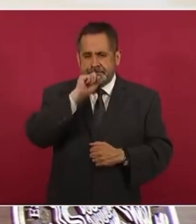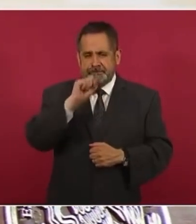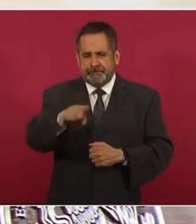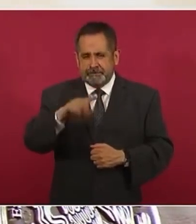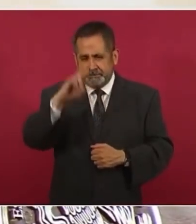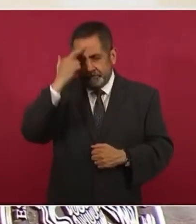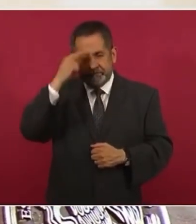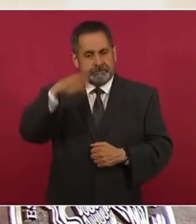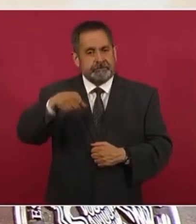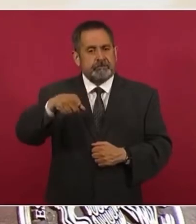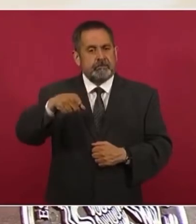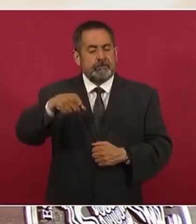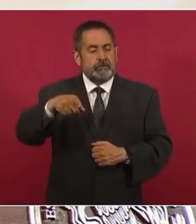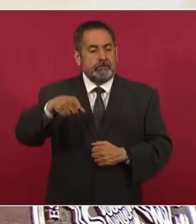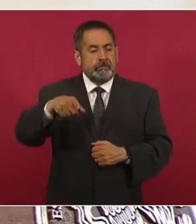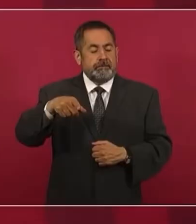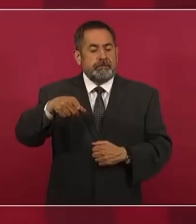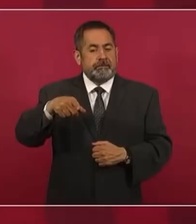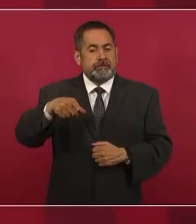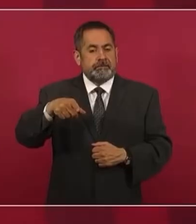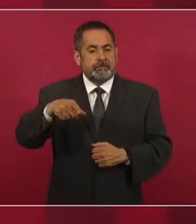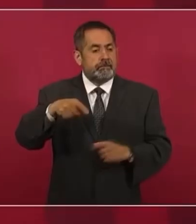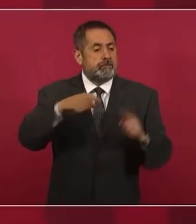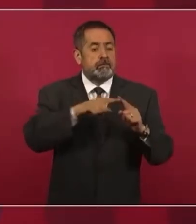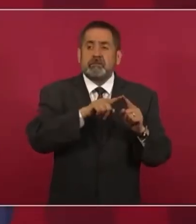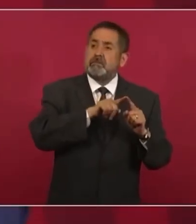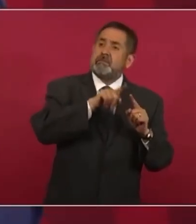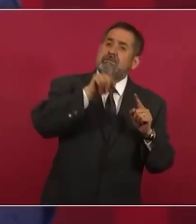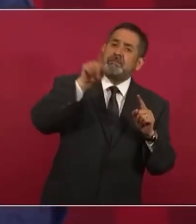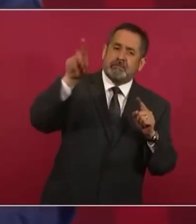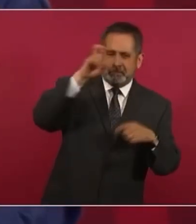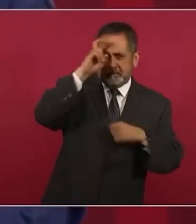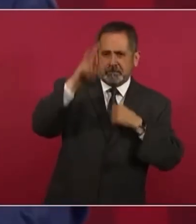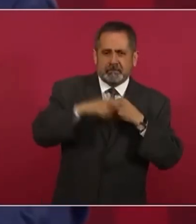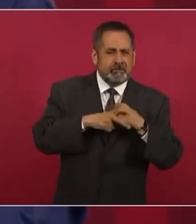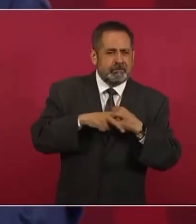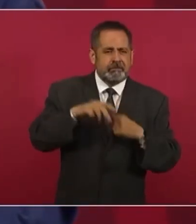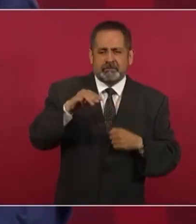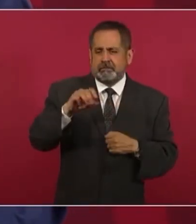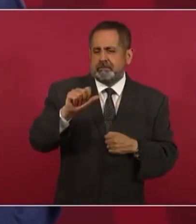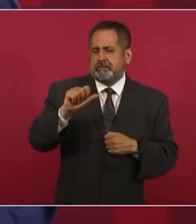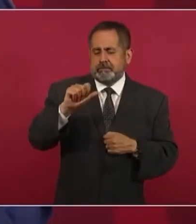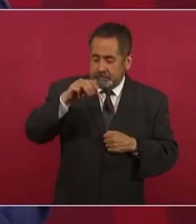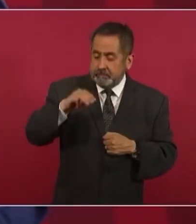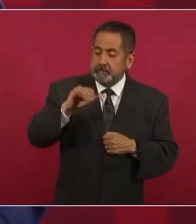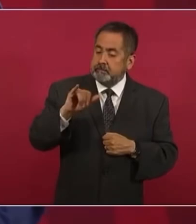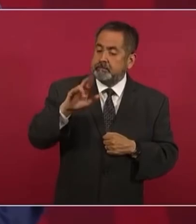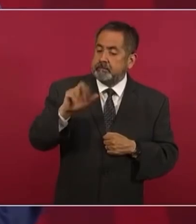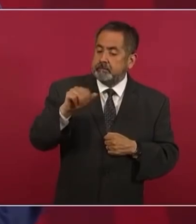cuando fueron a Miramar a buscar